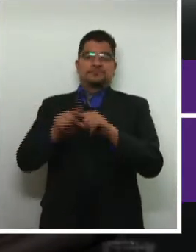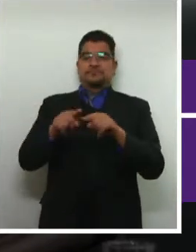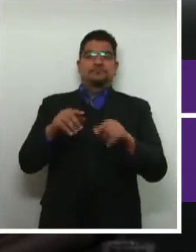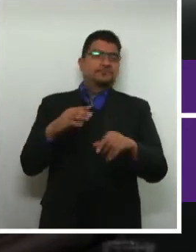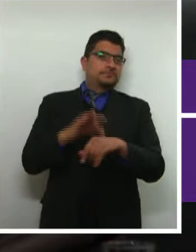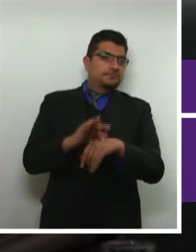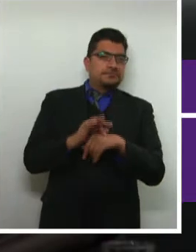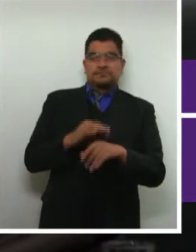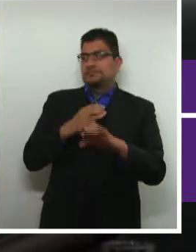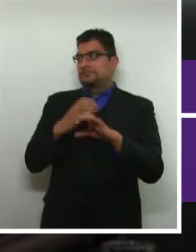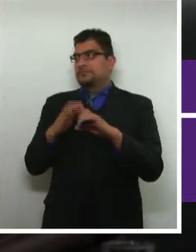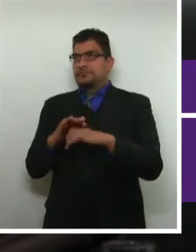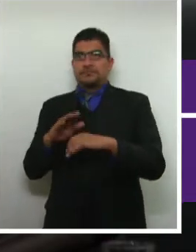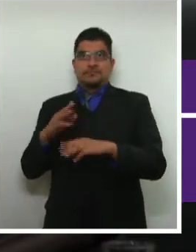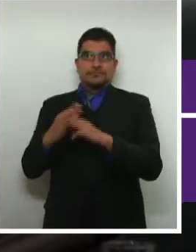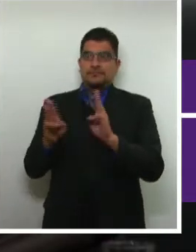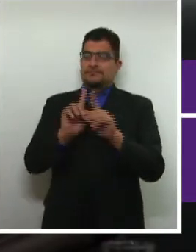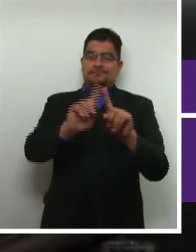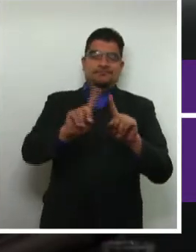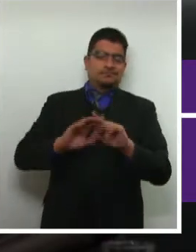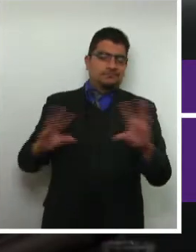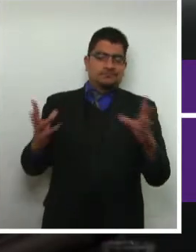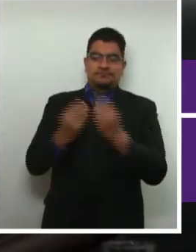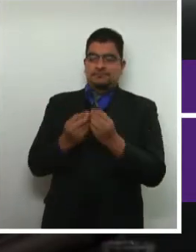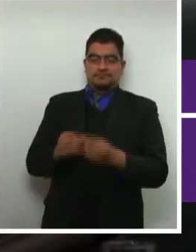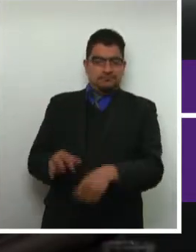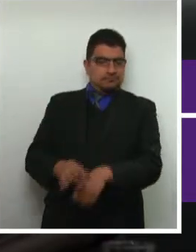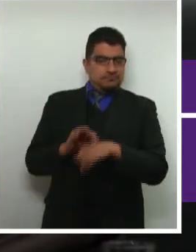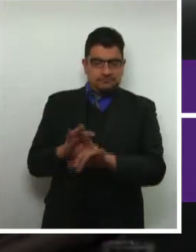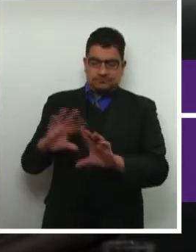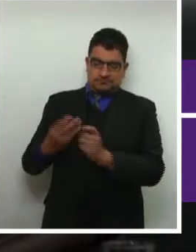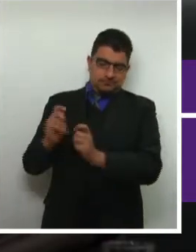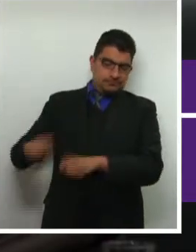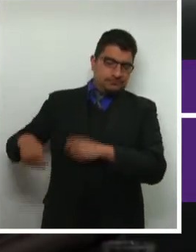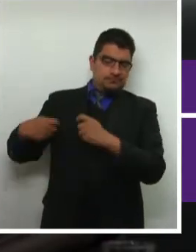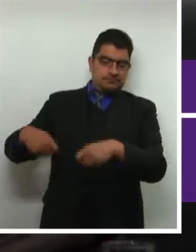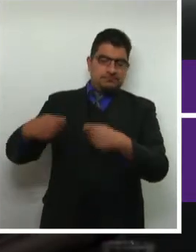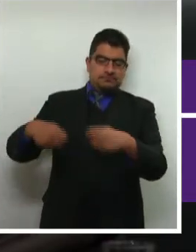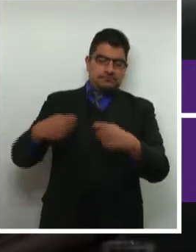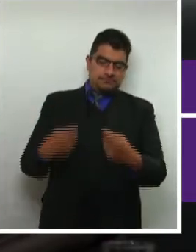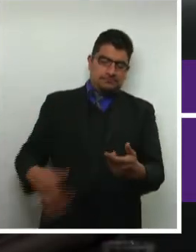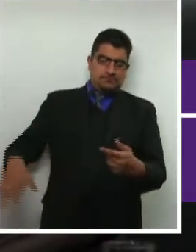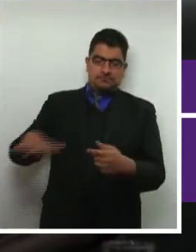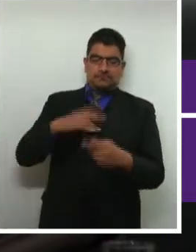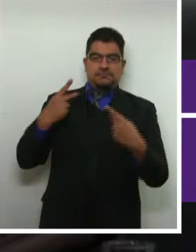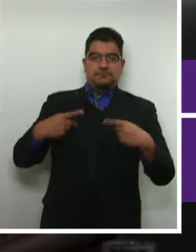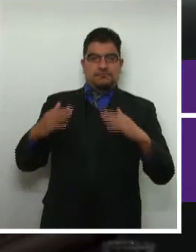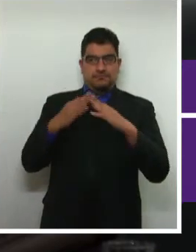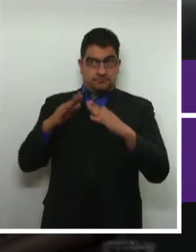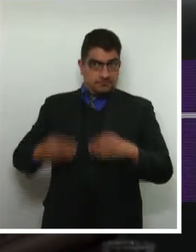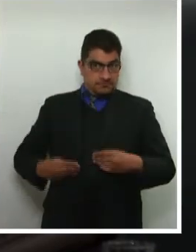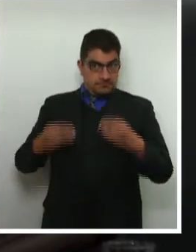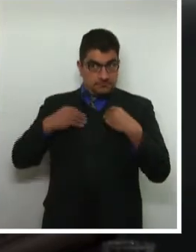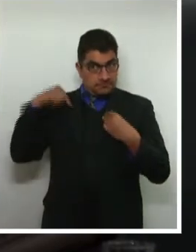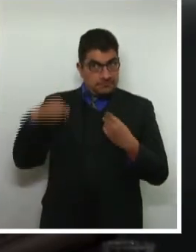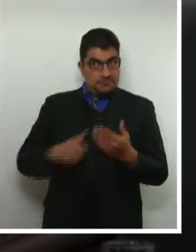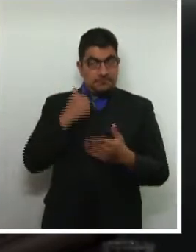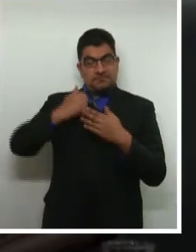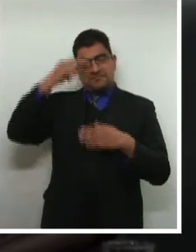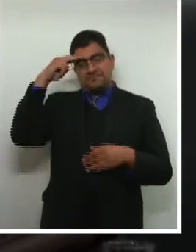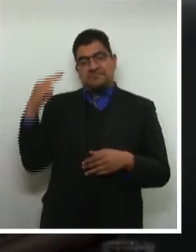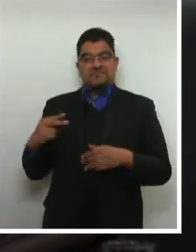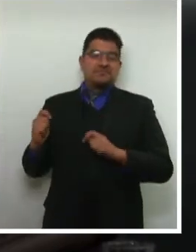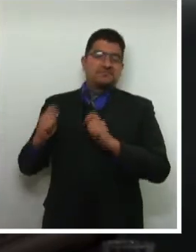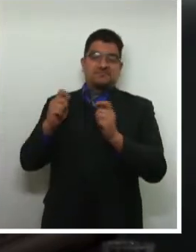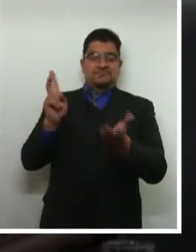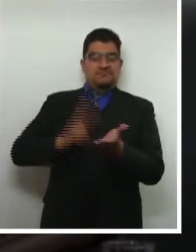material e inmaterial, son bienes comunes y se convierte en la herencia que nos han legado como habitantes de esta Ciudad de México. Nos